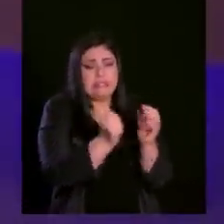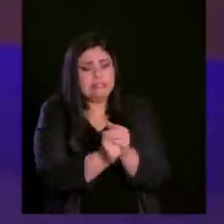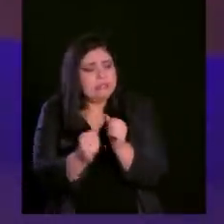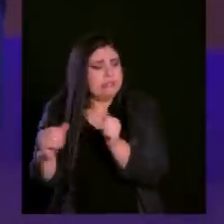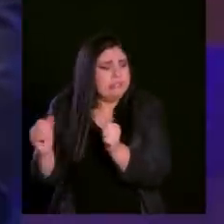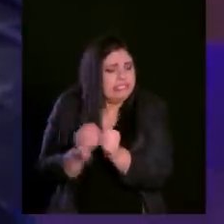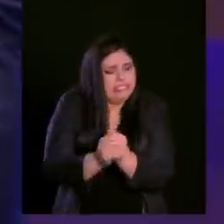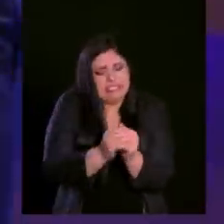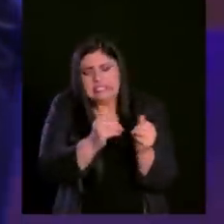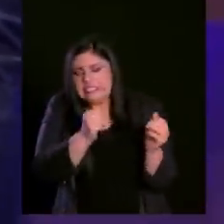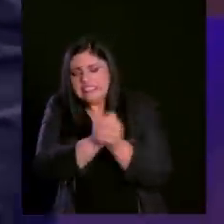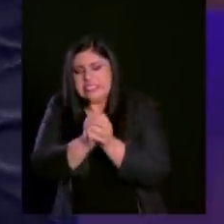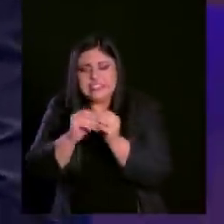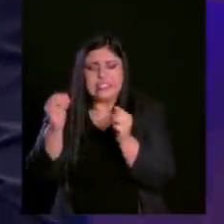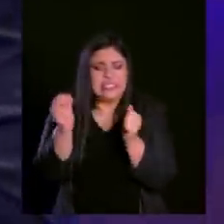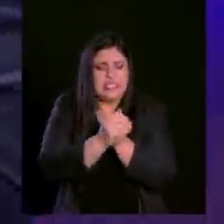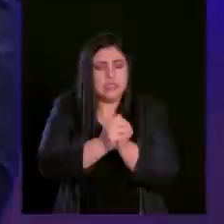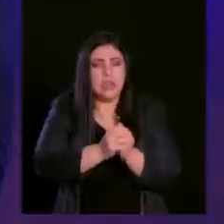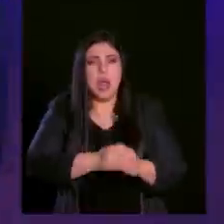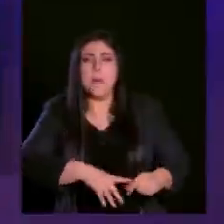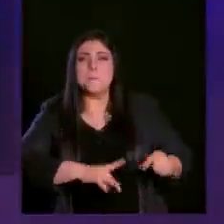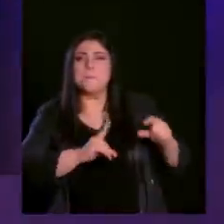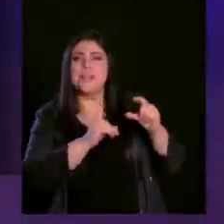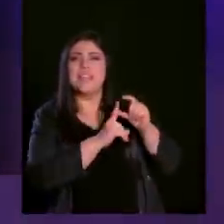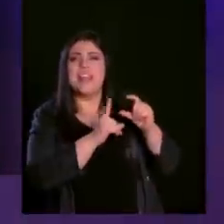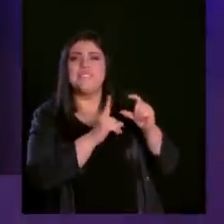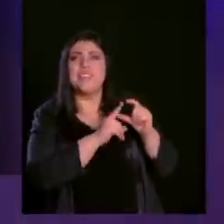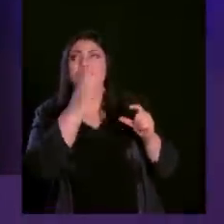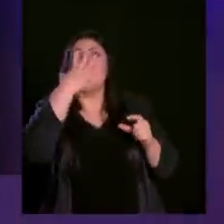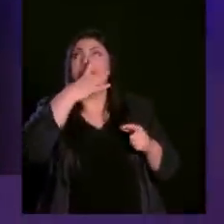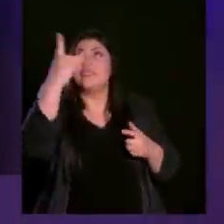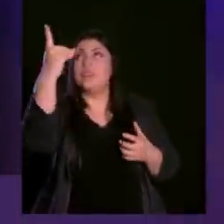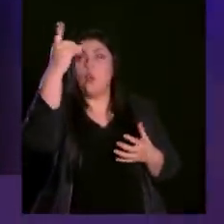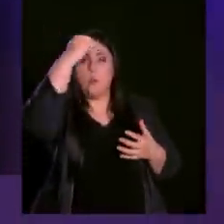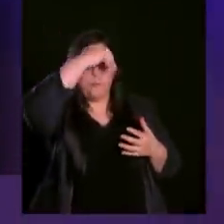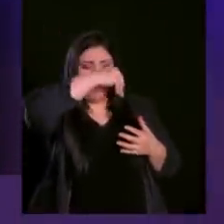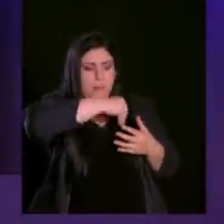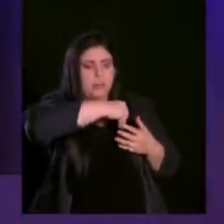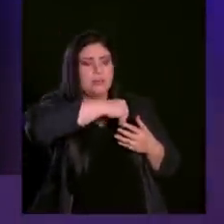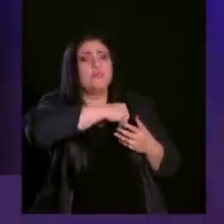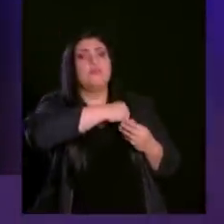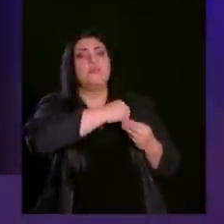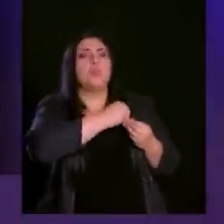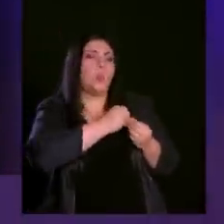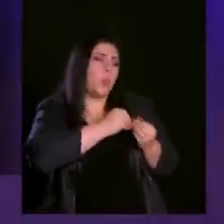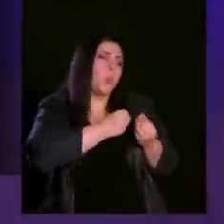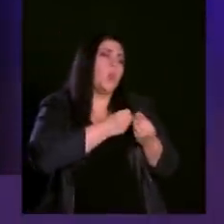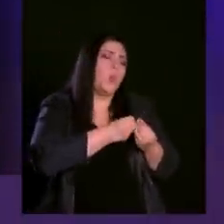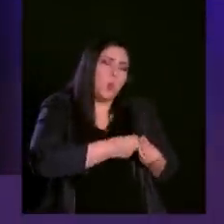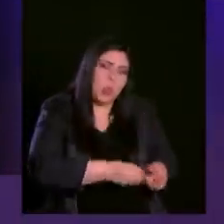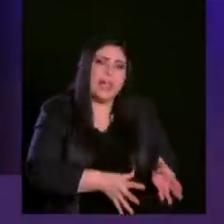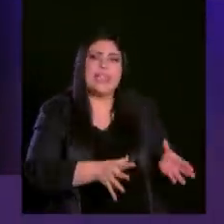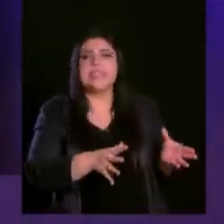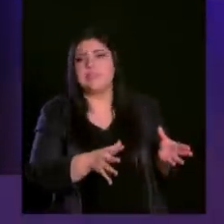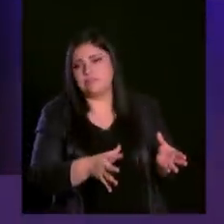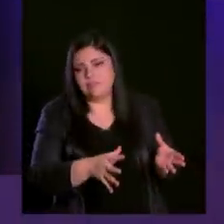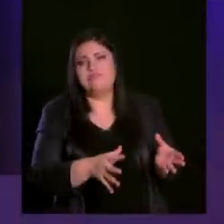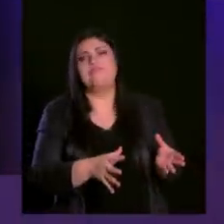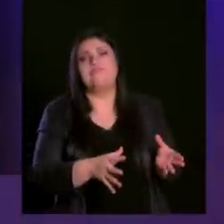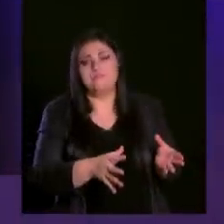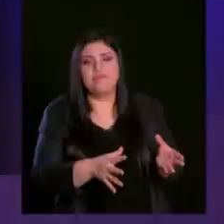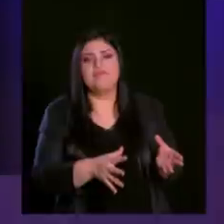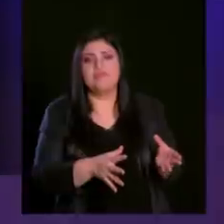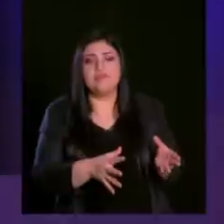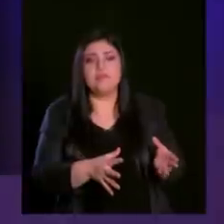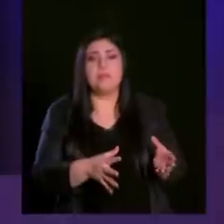enemigo eso ya es interno y dice otras cosas acá dice la aflicción y la persecución por causa de la